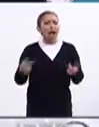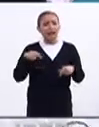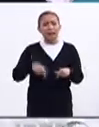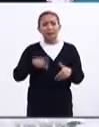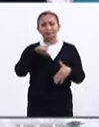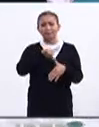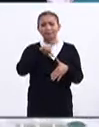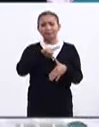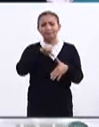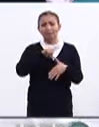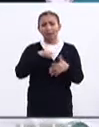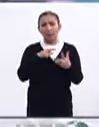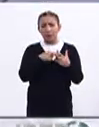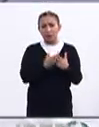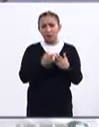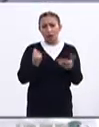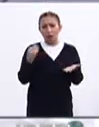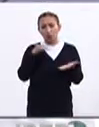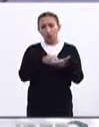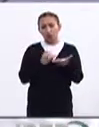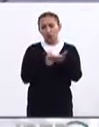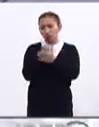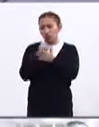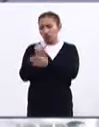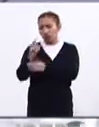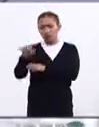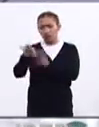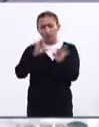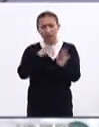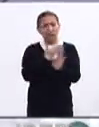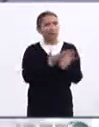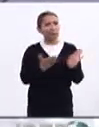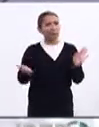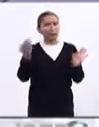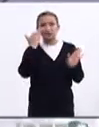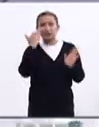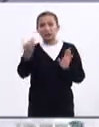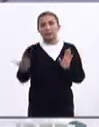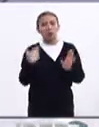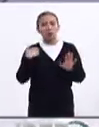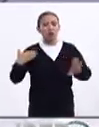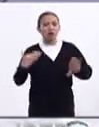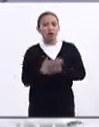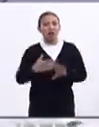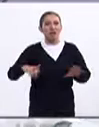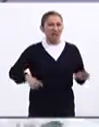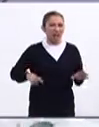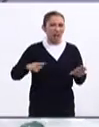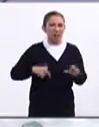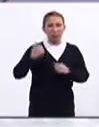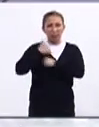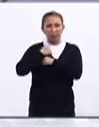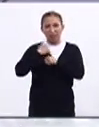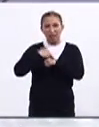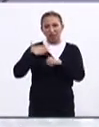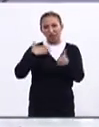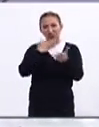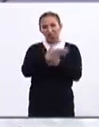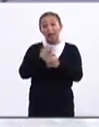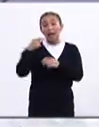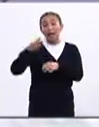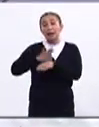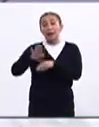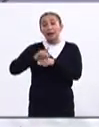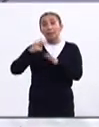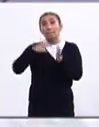América Latina, a partir de que se restablecen las democracias, después de un largo ciclo de golpes de Estado, de dictaduras militares, que arrancan en